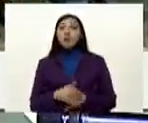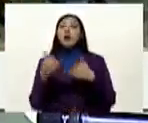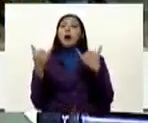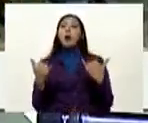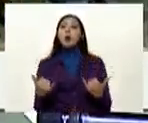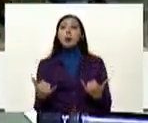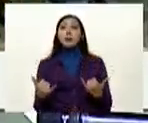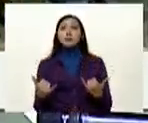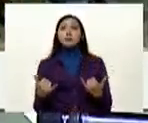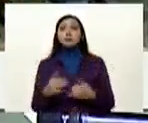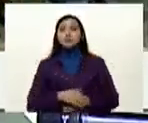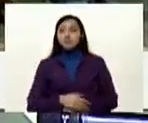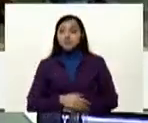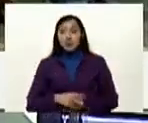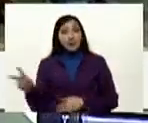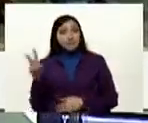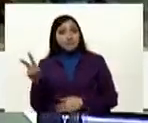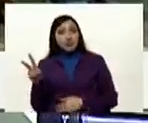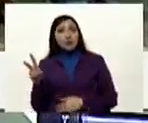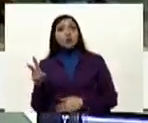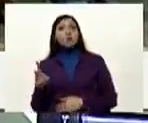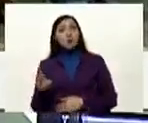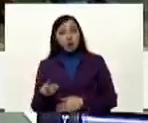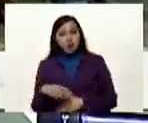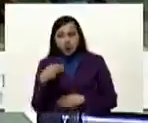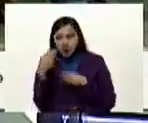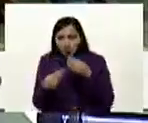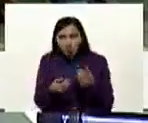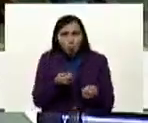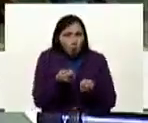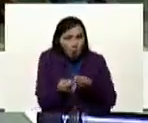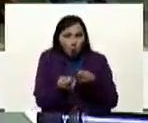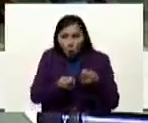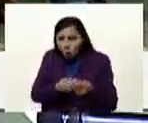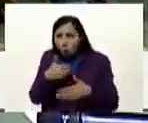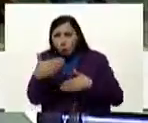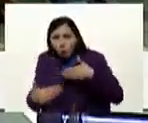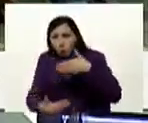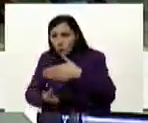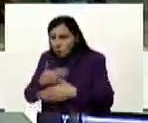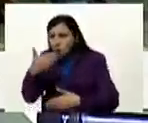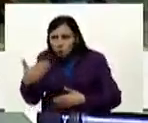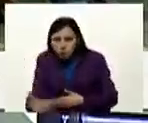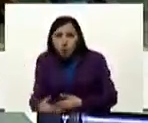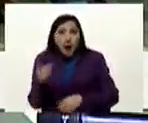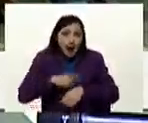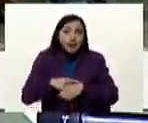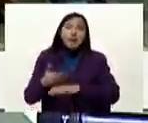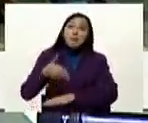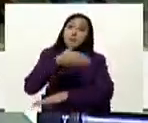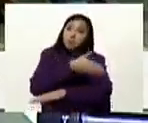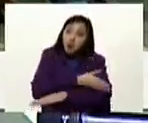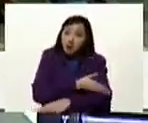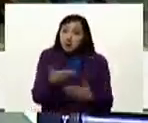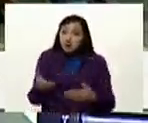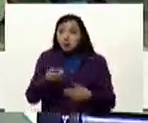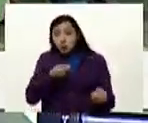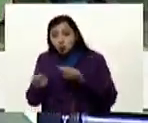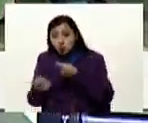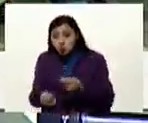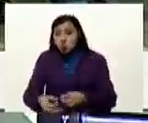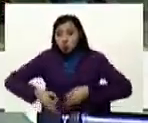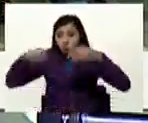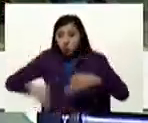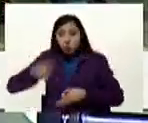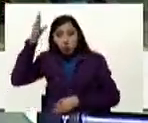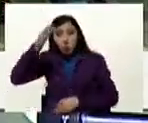Ahora, Venezuela ha ido llevando, hemos ido llevando paso a paso, a tiempo, con medidas